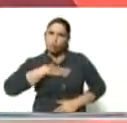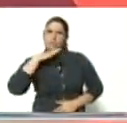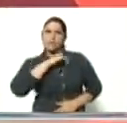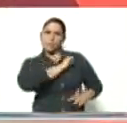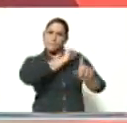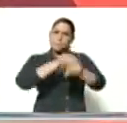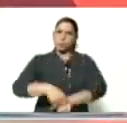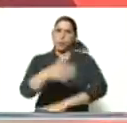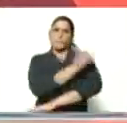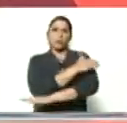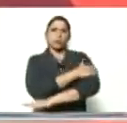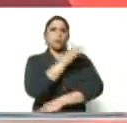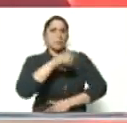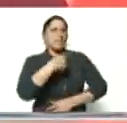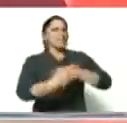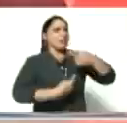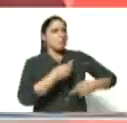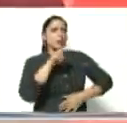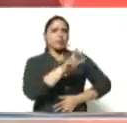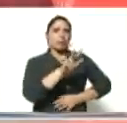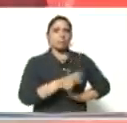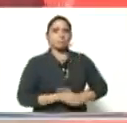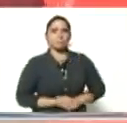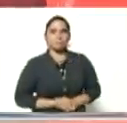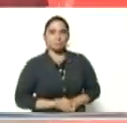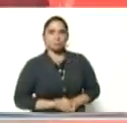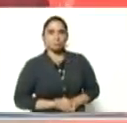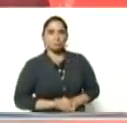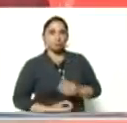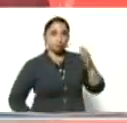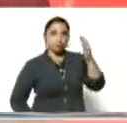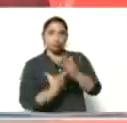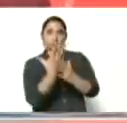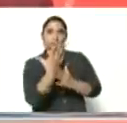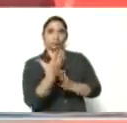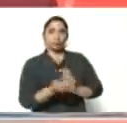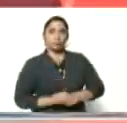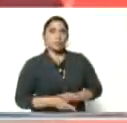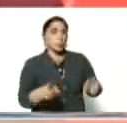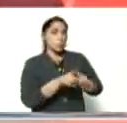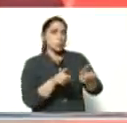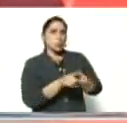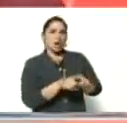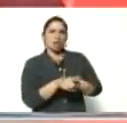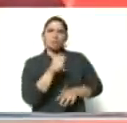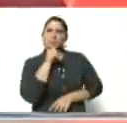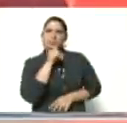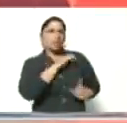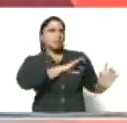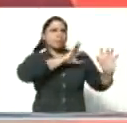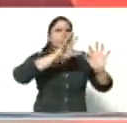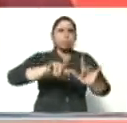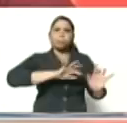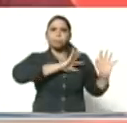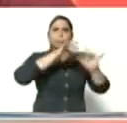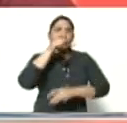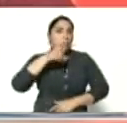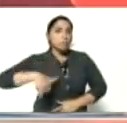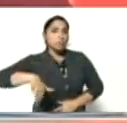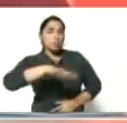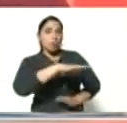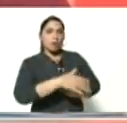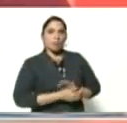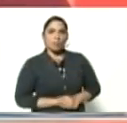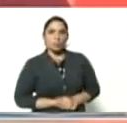vencerlo. Ocurrió luego el 3 de mayo, igual. ¿Quién salió? El pueblo. Se trataron de meter